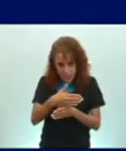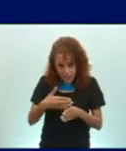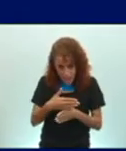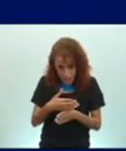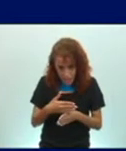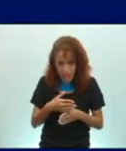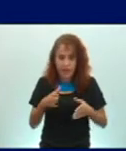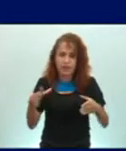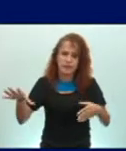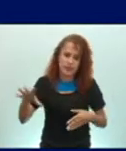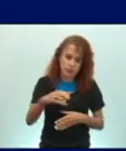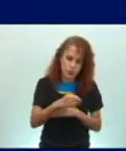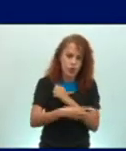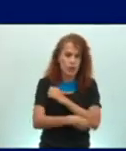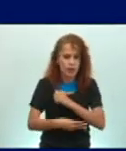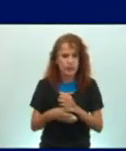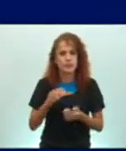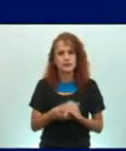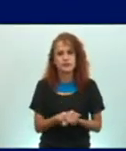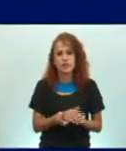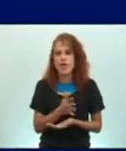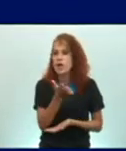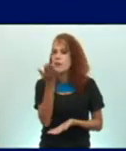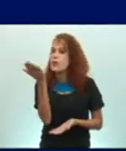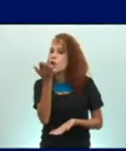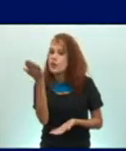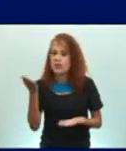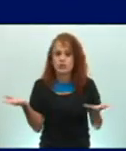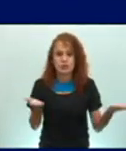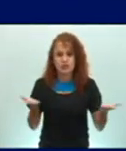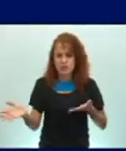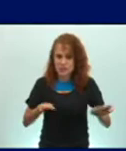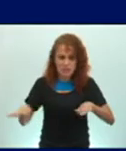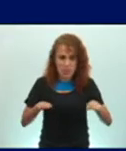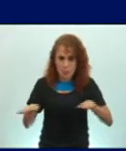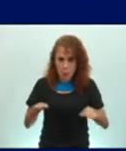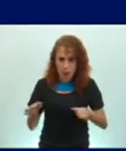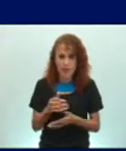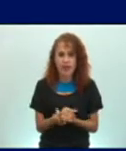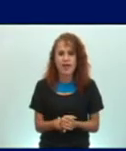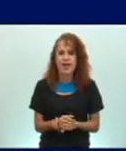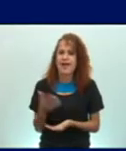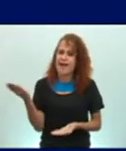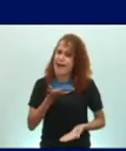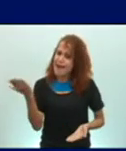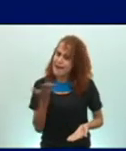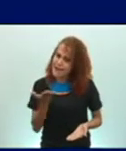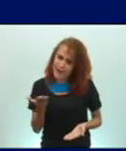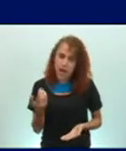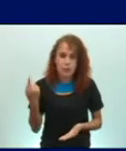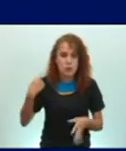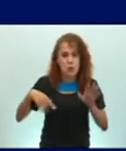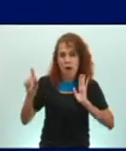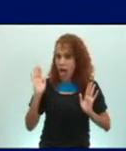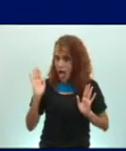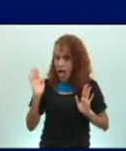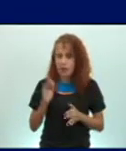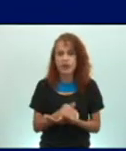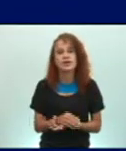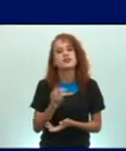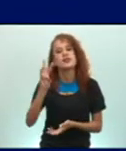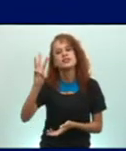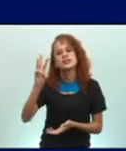nacional. Los vientos se mueven a velocidades tales que en ocasiones son superior a los